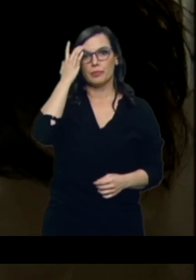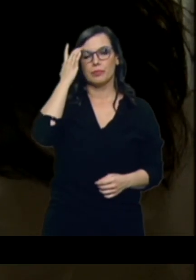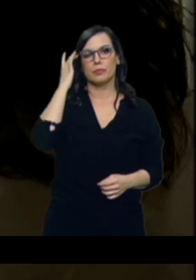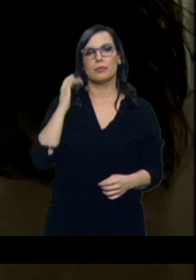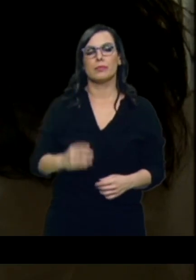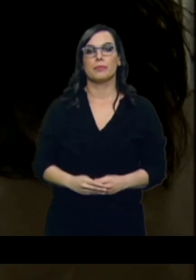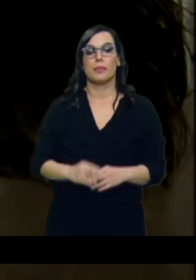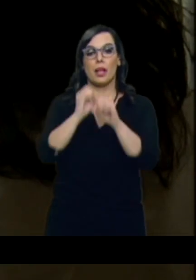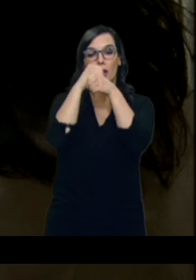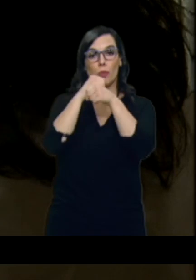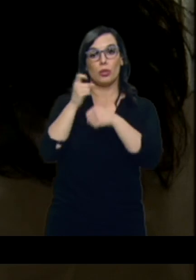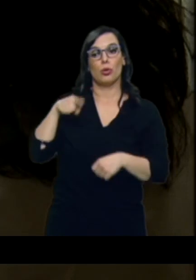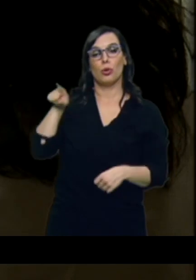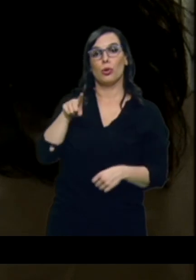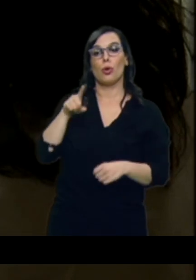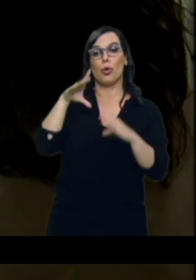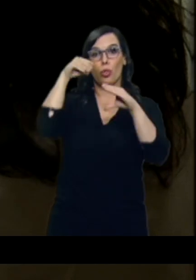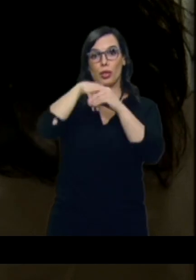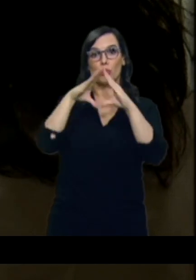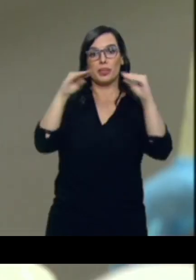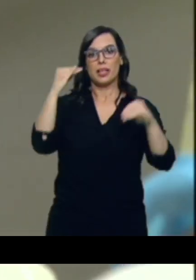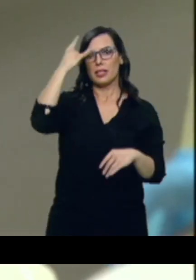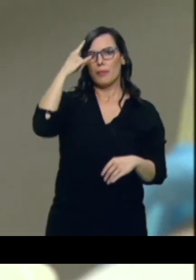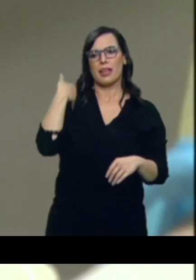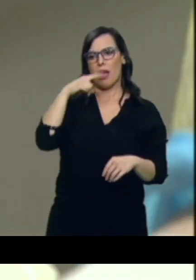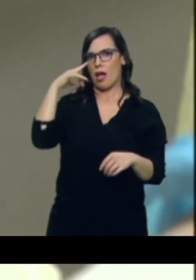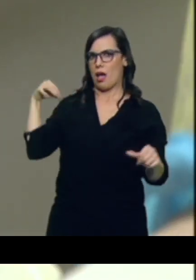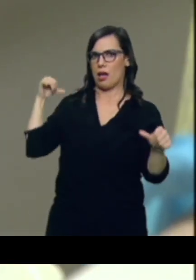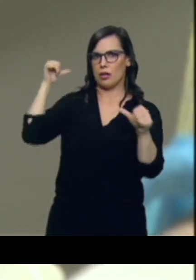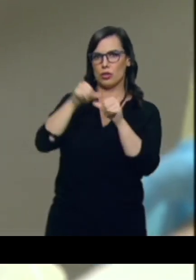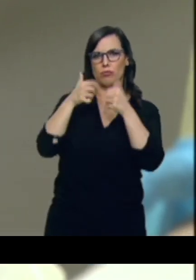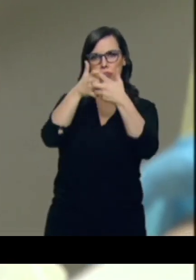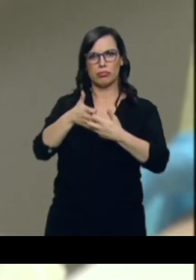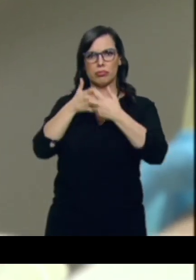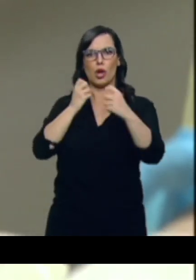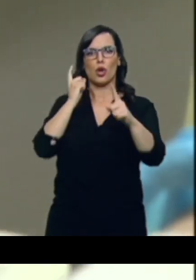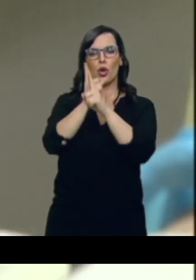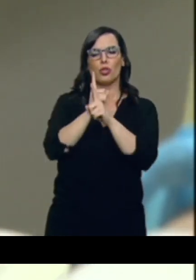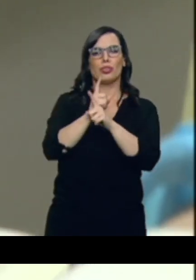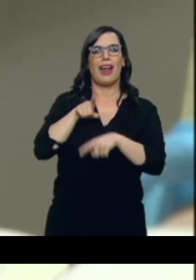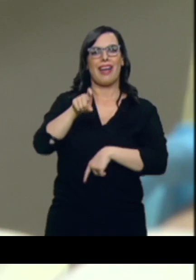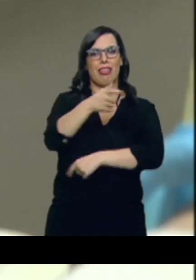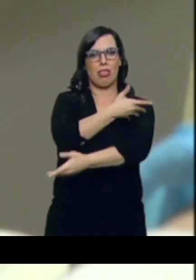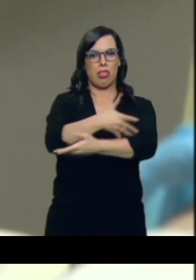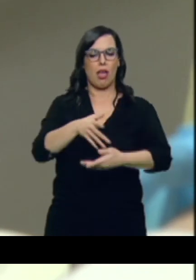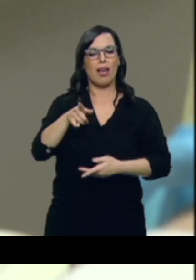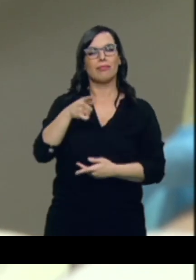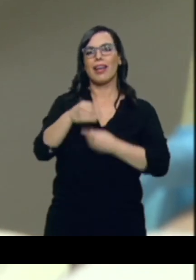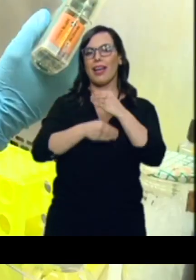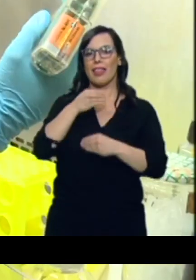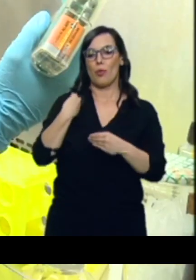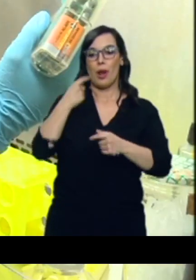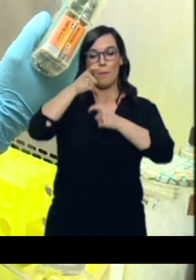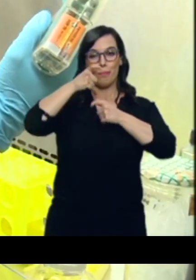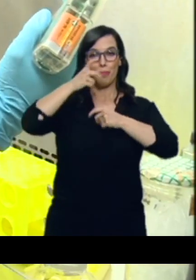El laboratorio de Ángel Hernández en la Universidad de Salamanca lleva años dedicado a luchar contra la leucemia. Su trabajo está centrado en conocer el papel de una